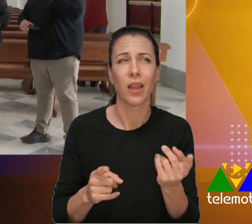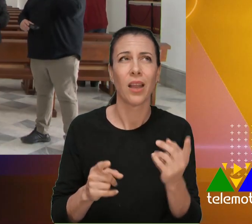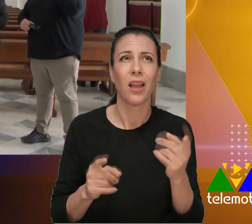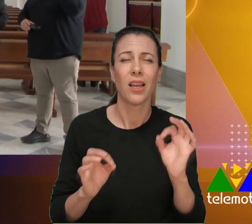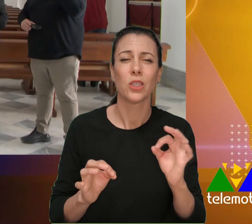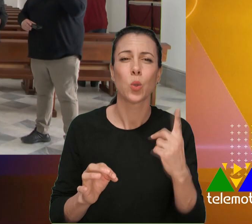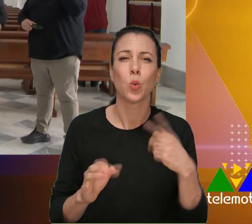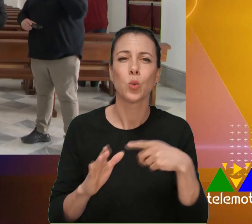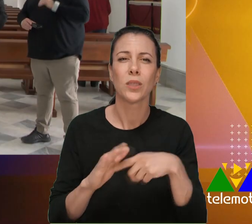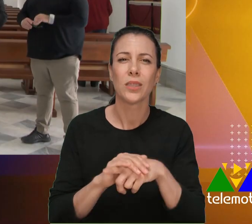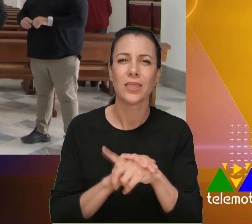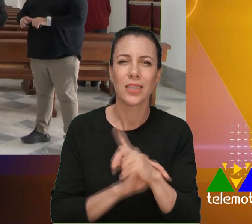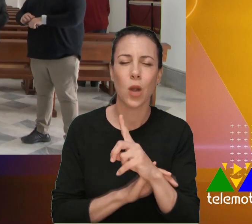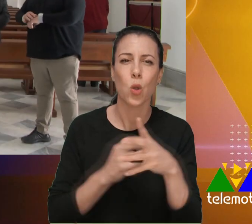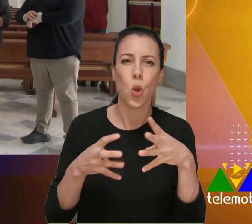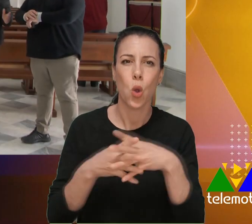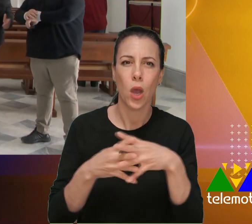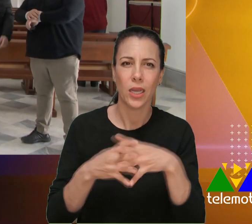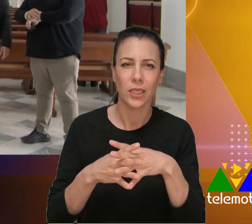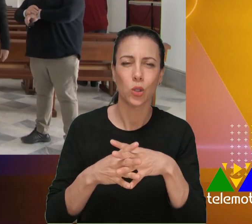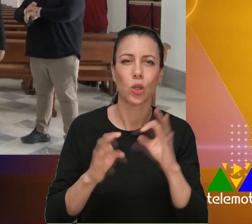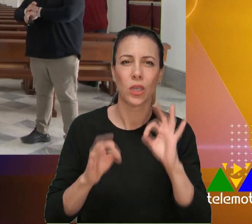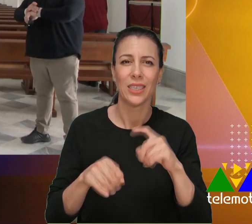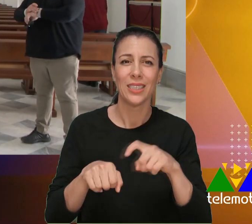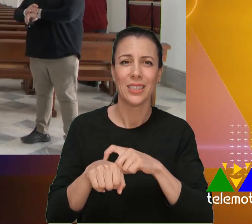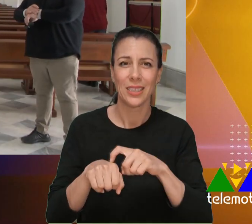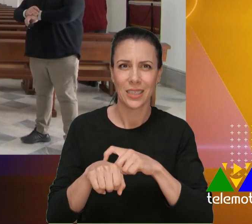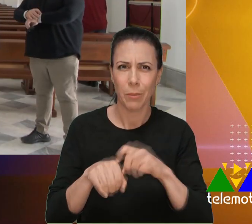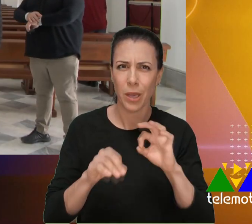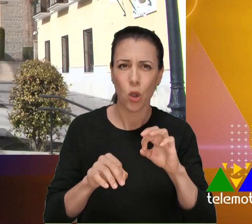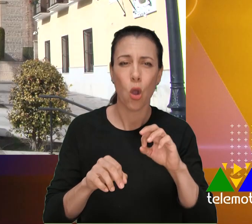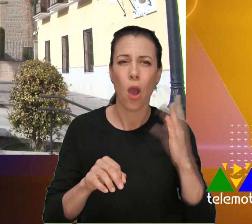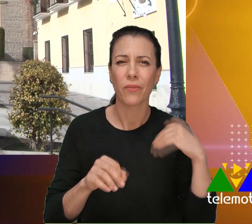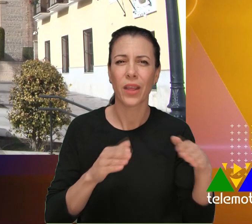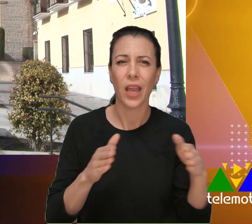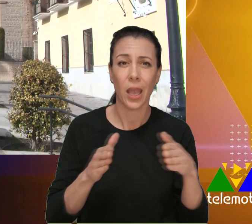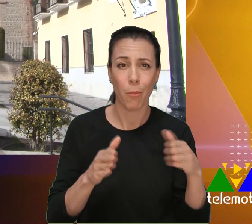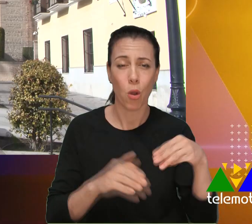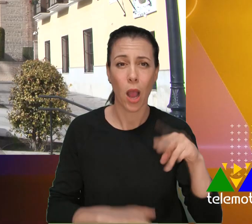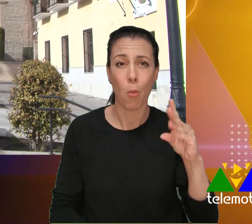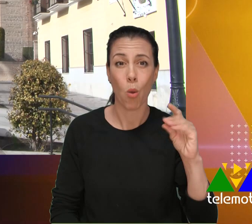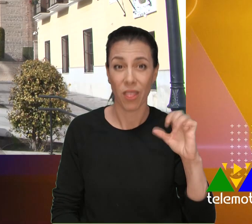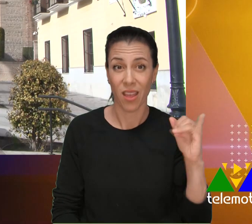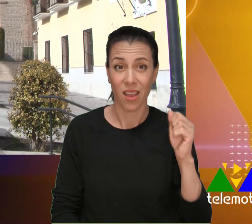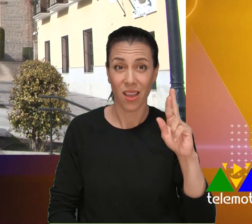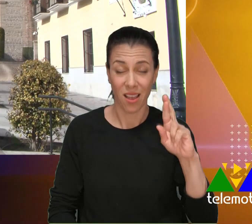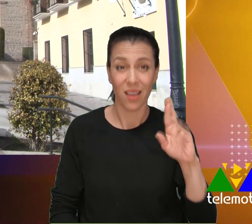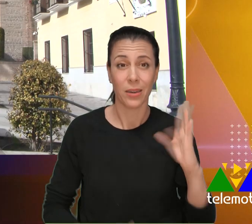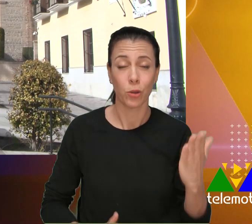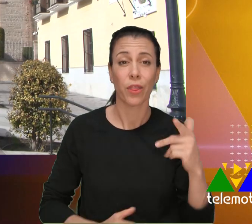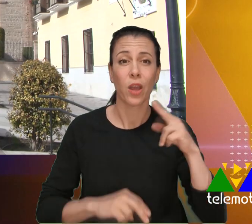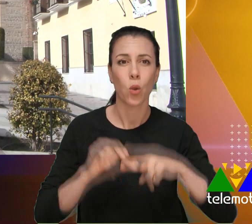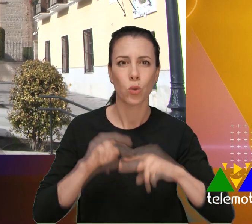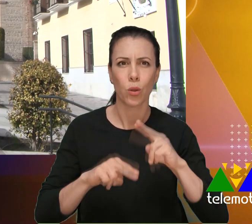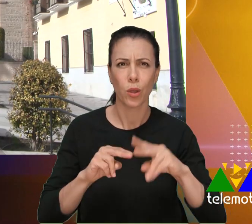desarrolla una estructura arquitectónica típicamente mudéjar, y al ser una construcción